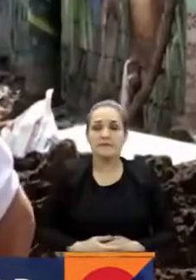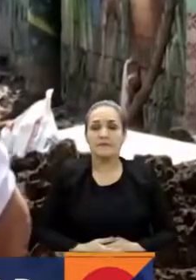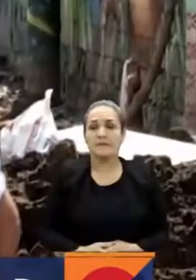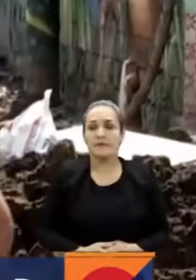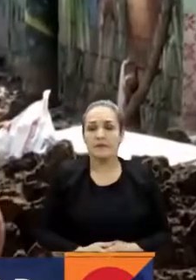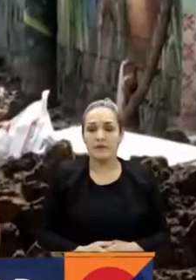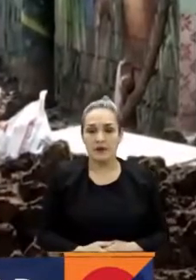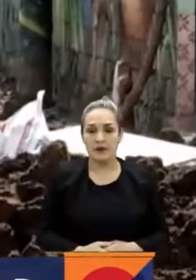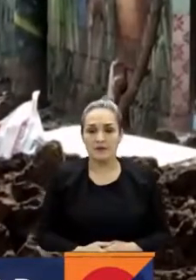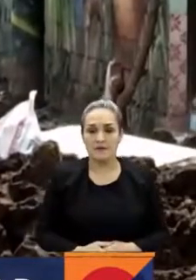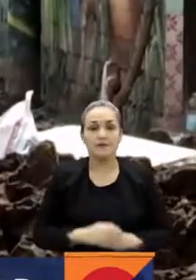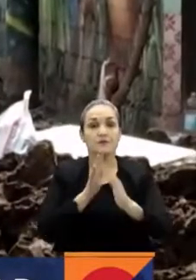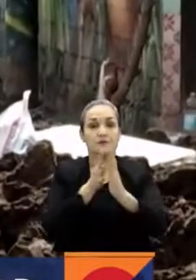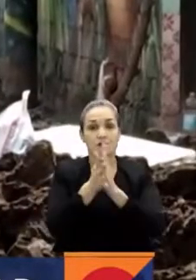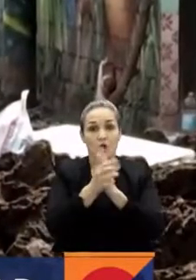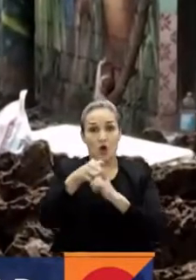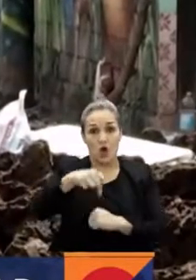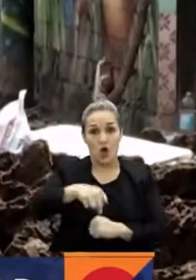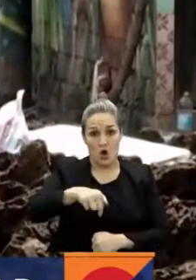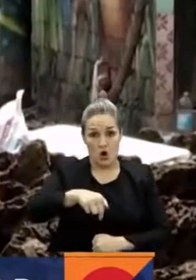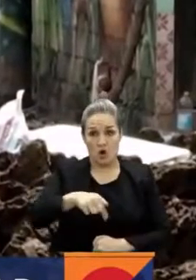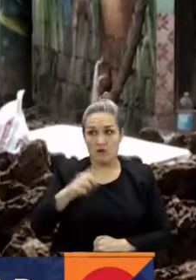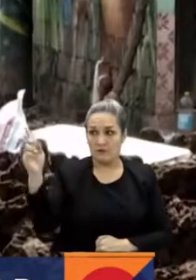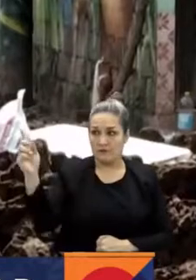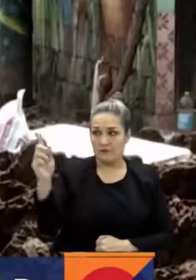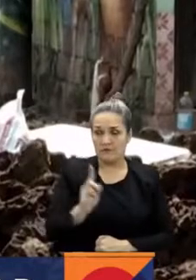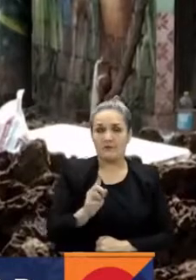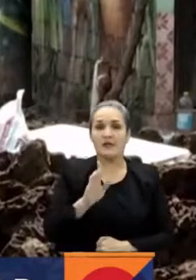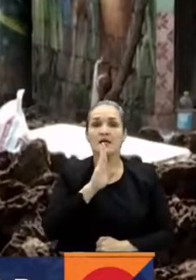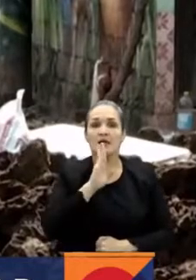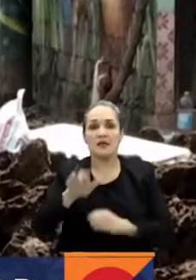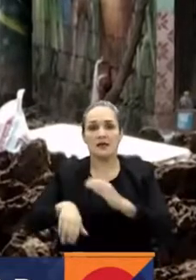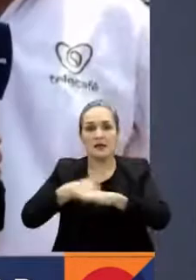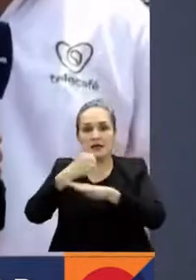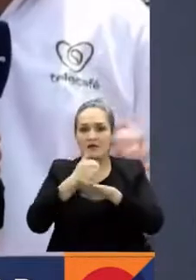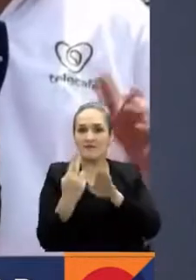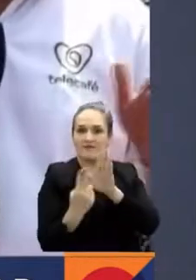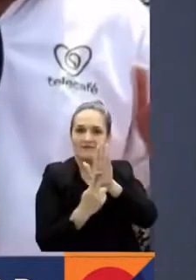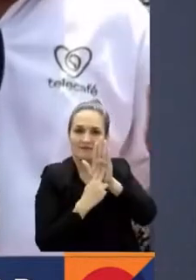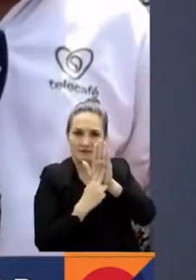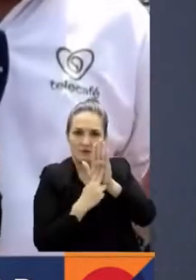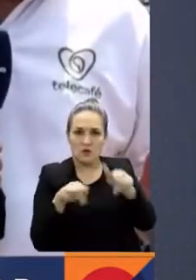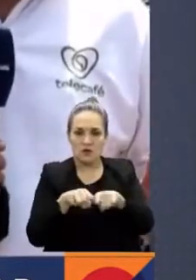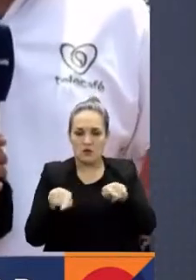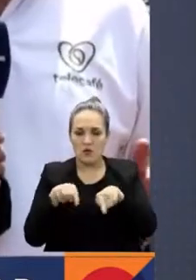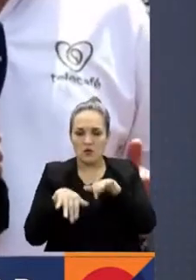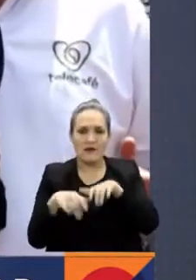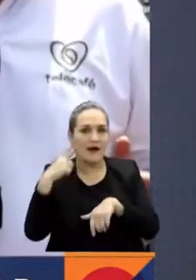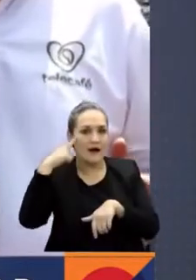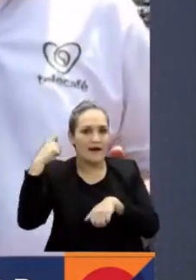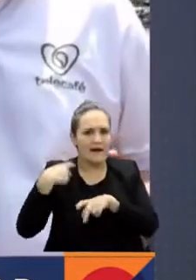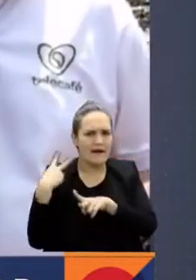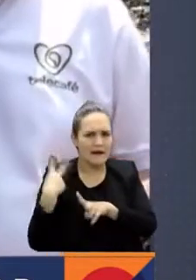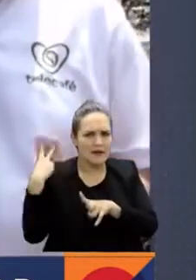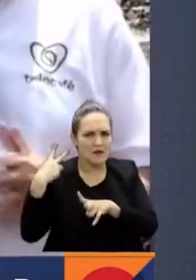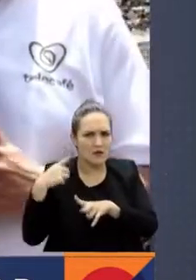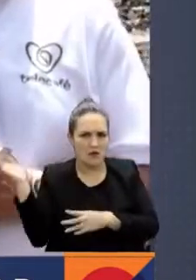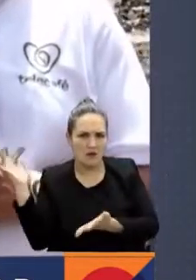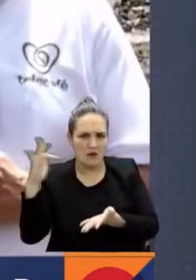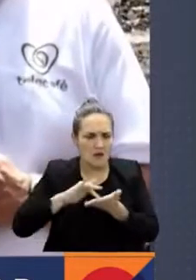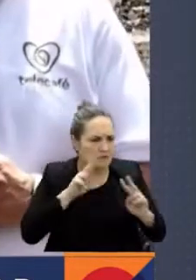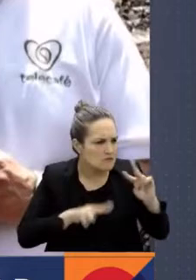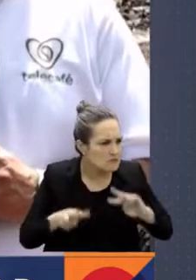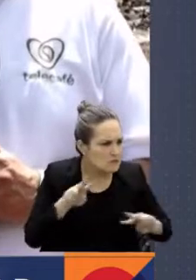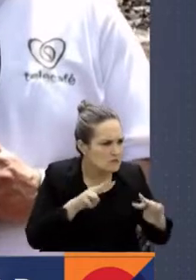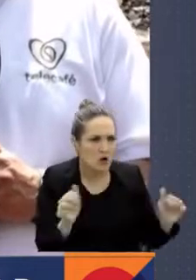Les quiero contar también que hoy hizo presencia aquí el director de la Unidad Nacional de Gestión de Riesgo para hacer una valoración de los daños conjuntamente con la alcaldía en un puesto de